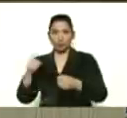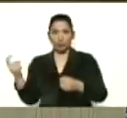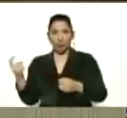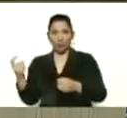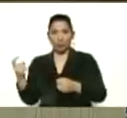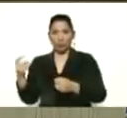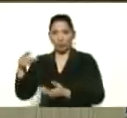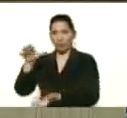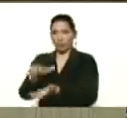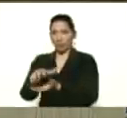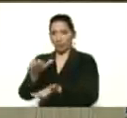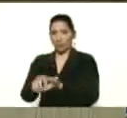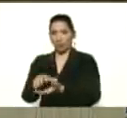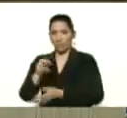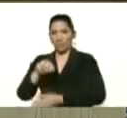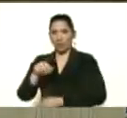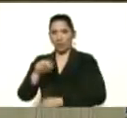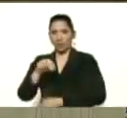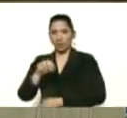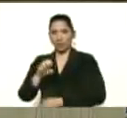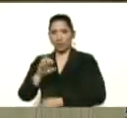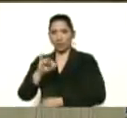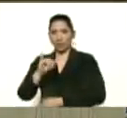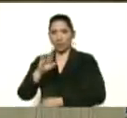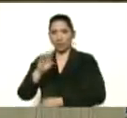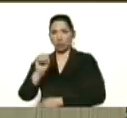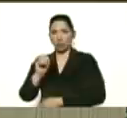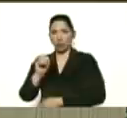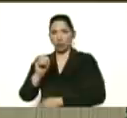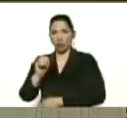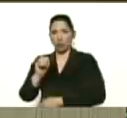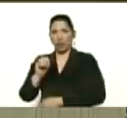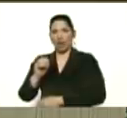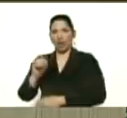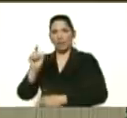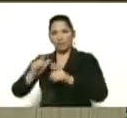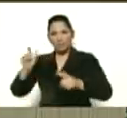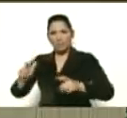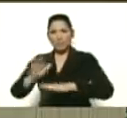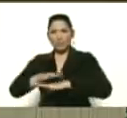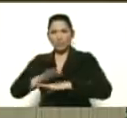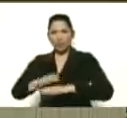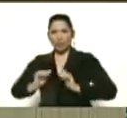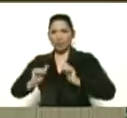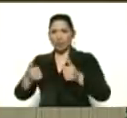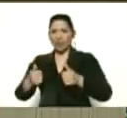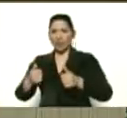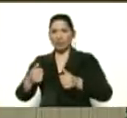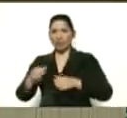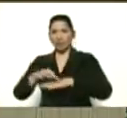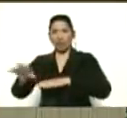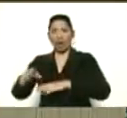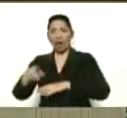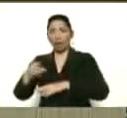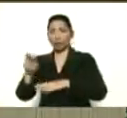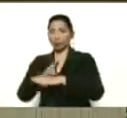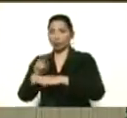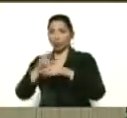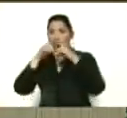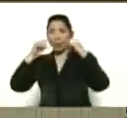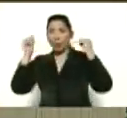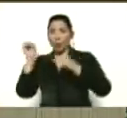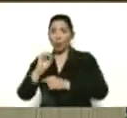Maneiro. Eso ocurriría en Venezuela si la gente empieza a dejar de usar tapabocas o empieza a relajar de manera